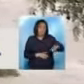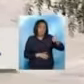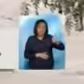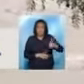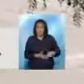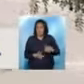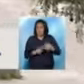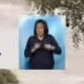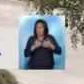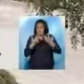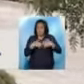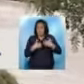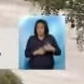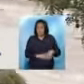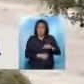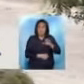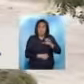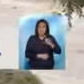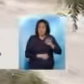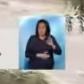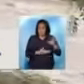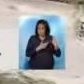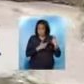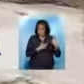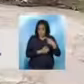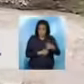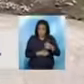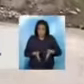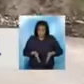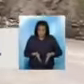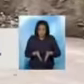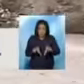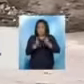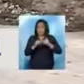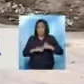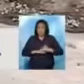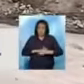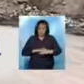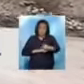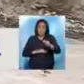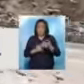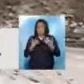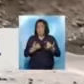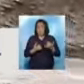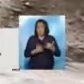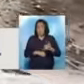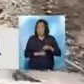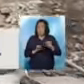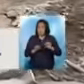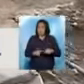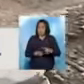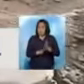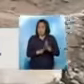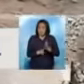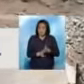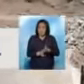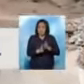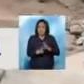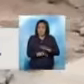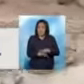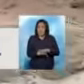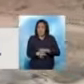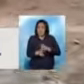la concesionaria de Viandes, responsable del manejo de esta carretera, dijo a Latina que por ahora el tránsito es lento en algunos